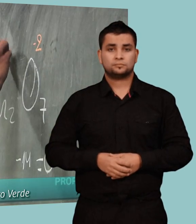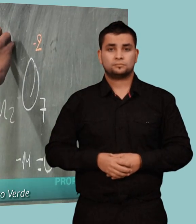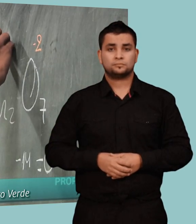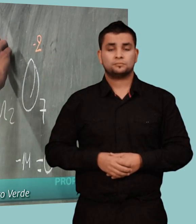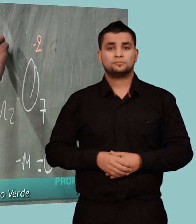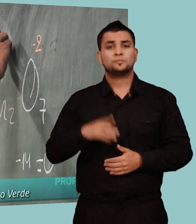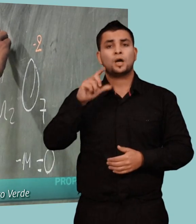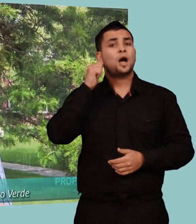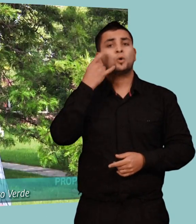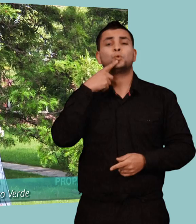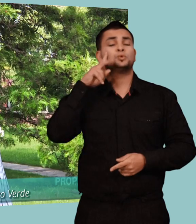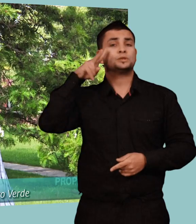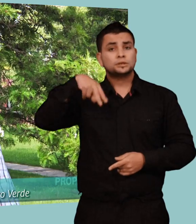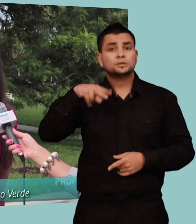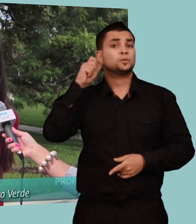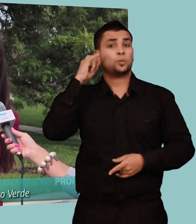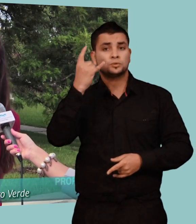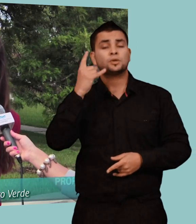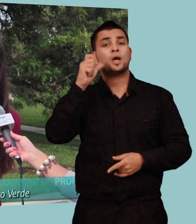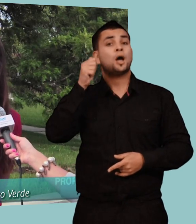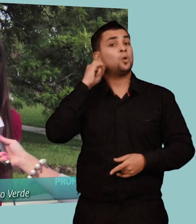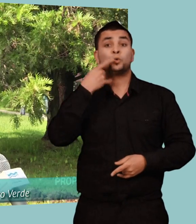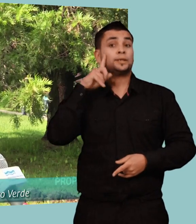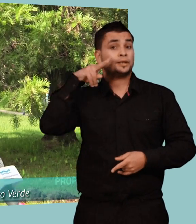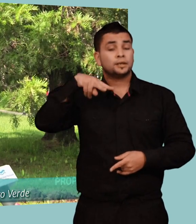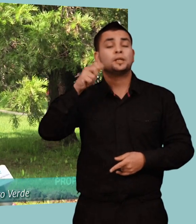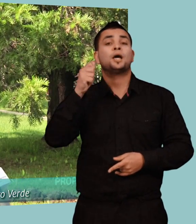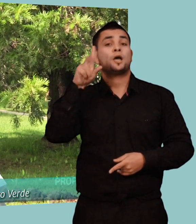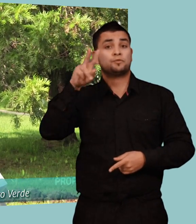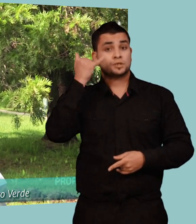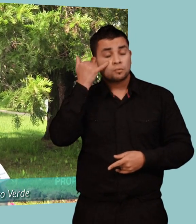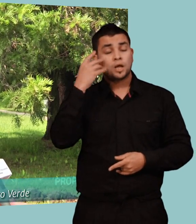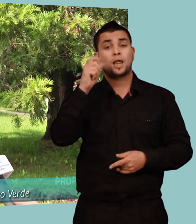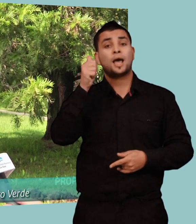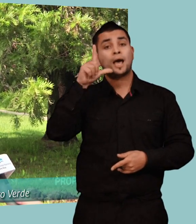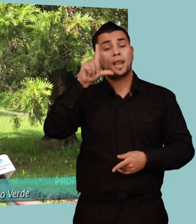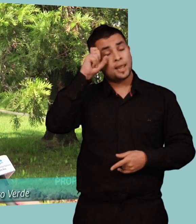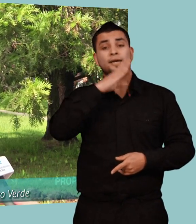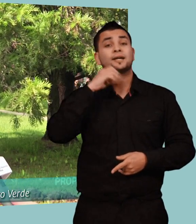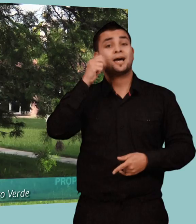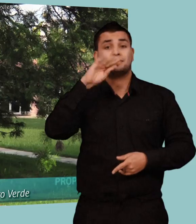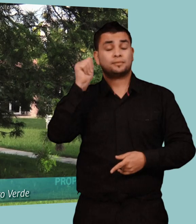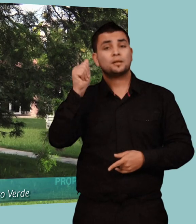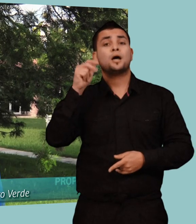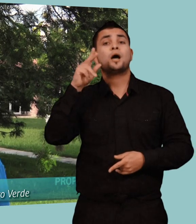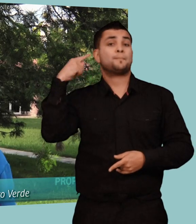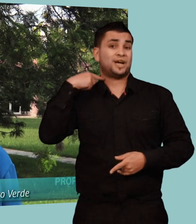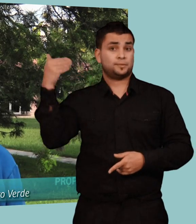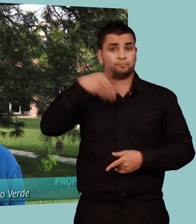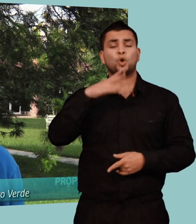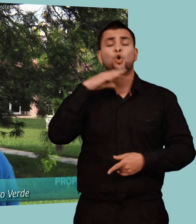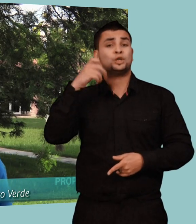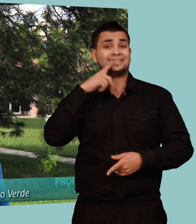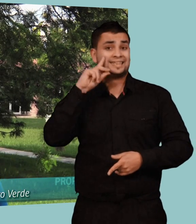Soy Agustín Irungaray, soy de Igualeguechu. Soy Agustina de Villahuay. Soy Alejandra y vine de Paraná. Yo me llamo Josías,